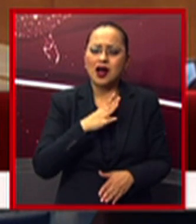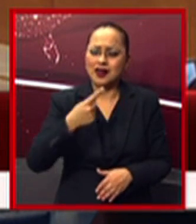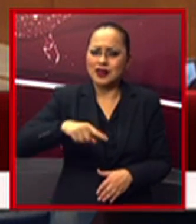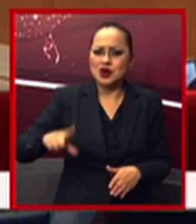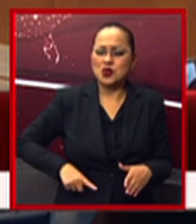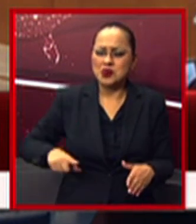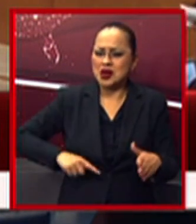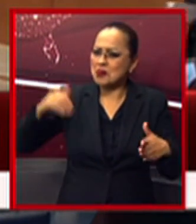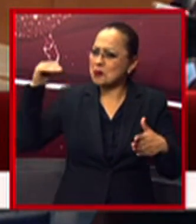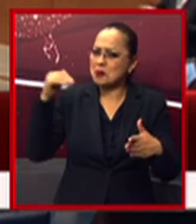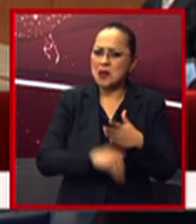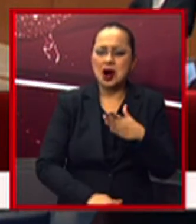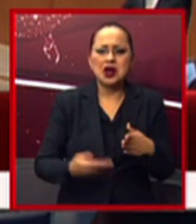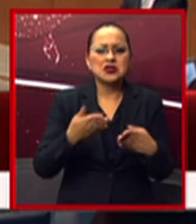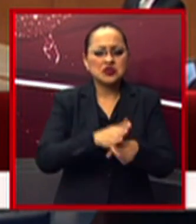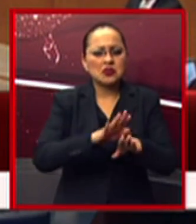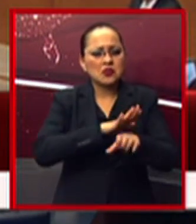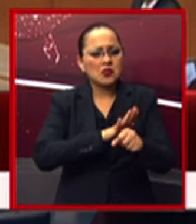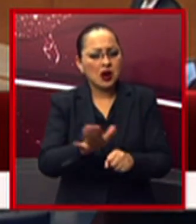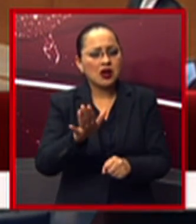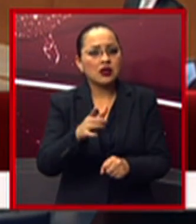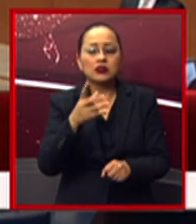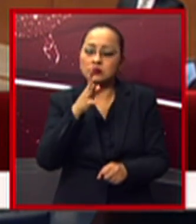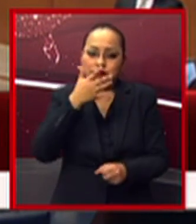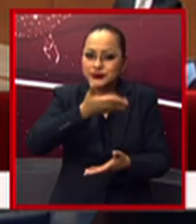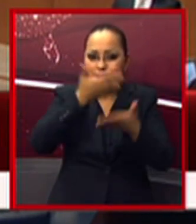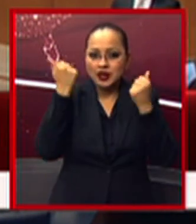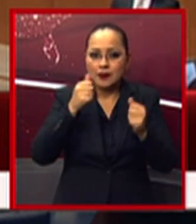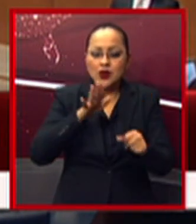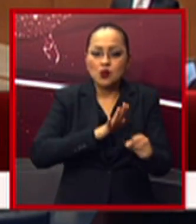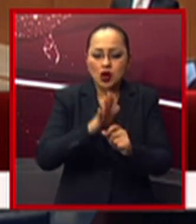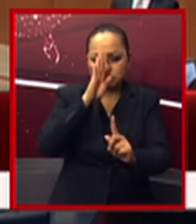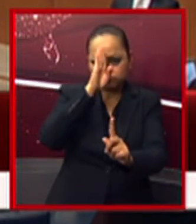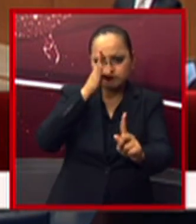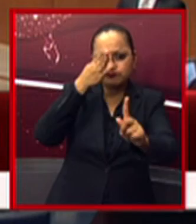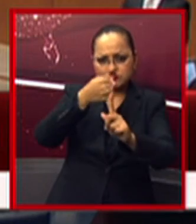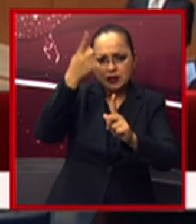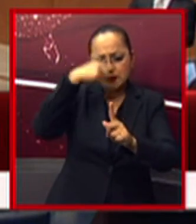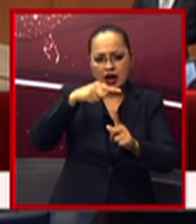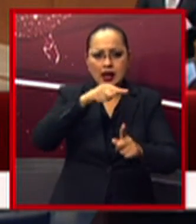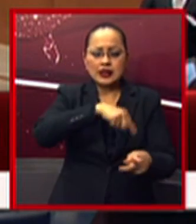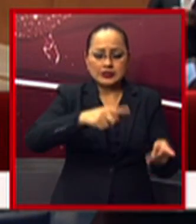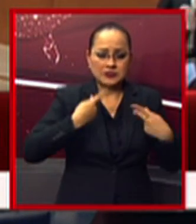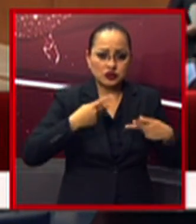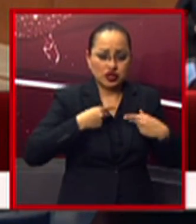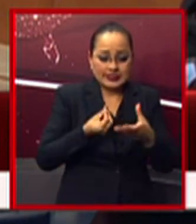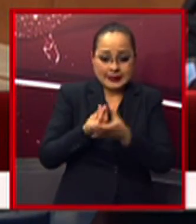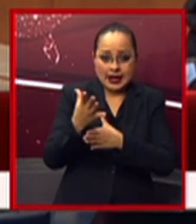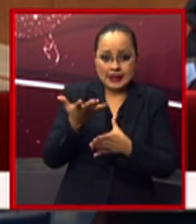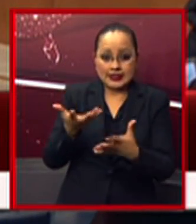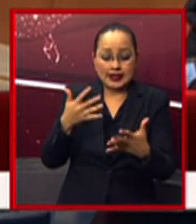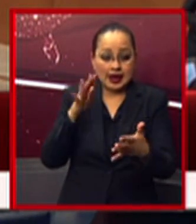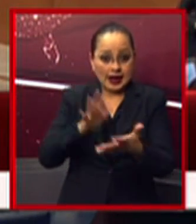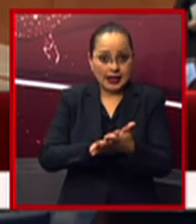del Estado, que no ha sabido otorgar las directrices para la reinserción.